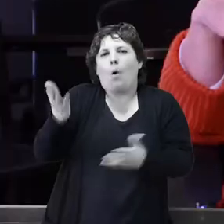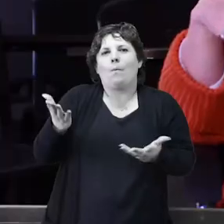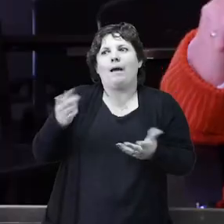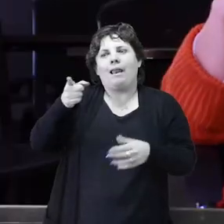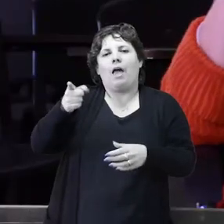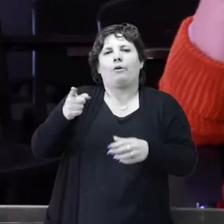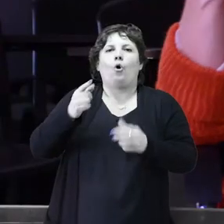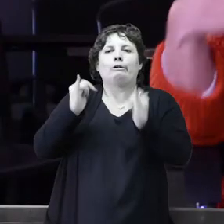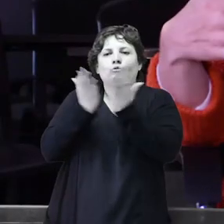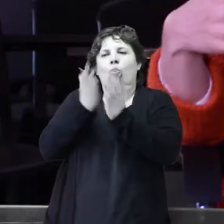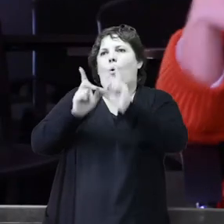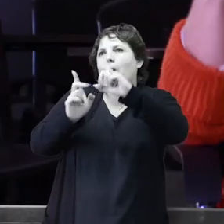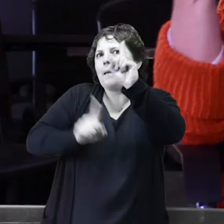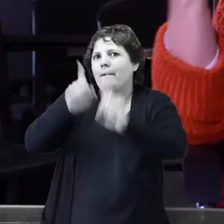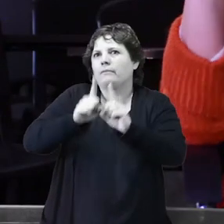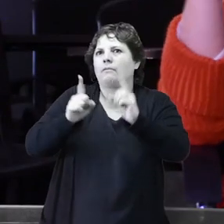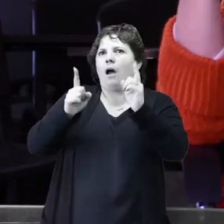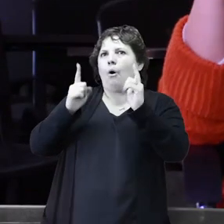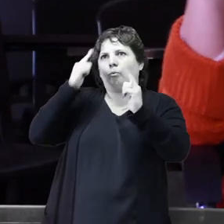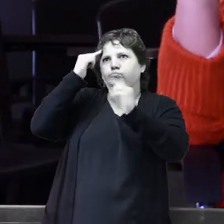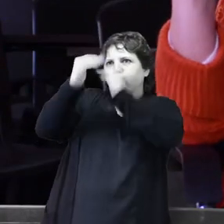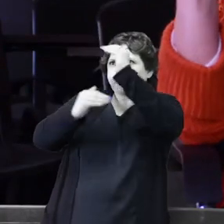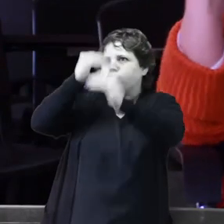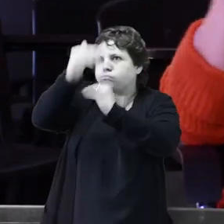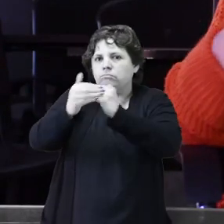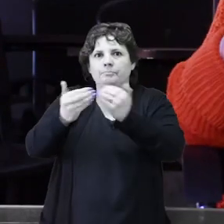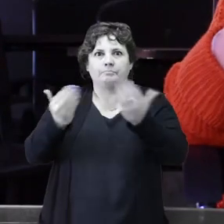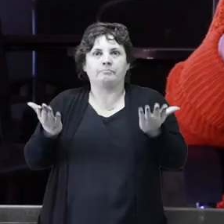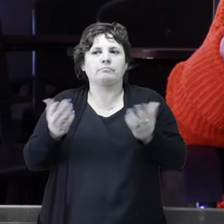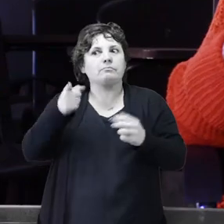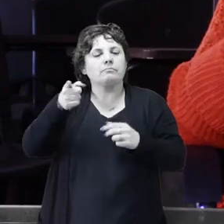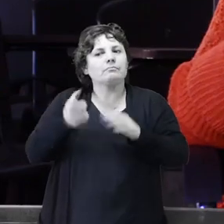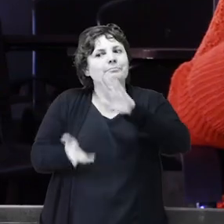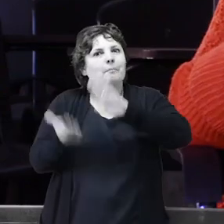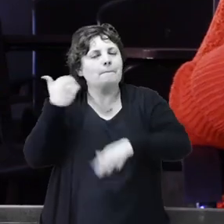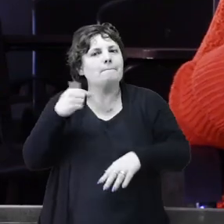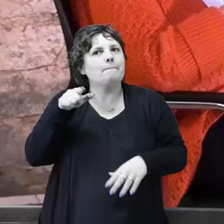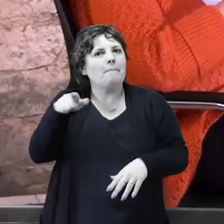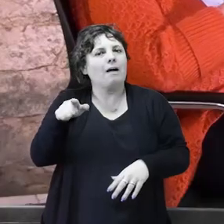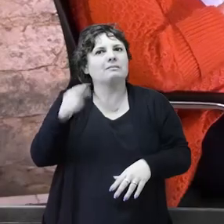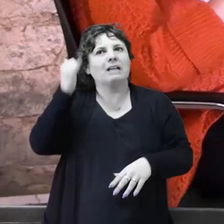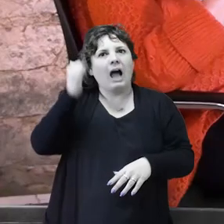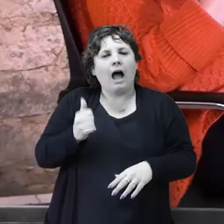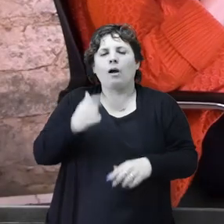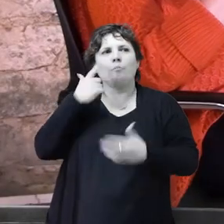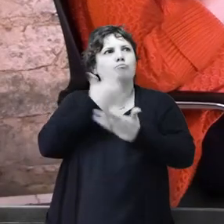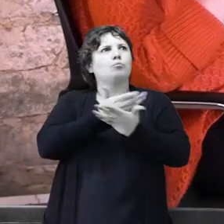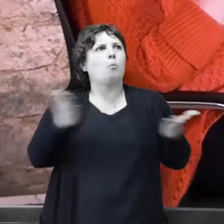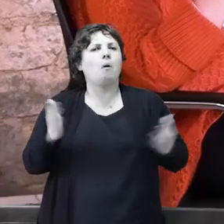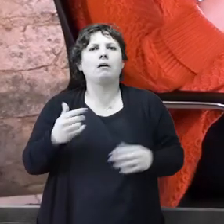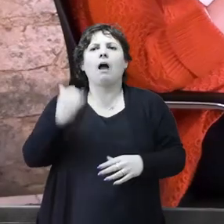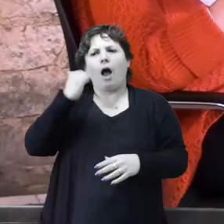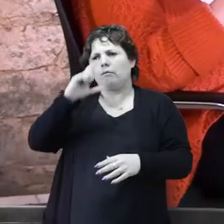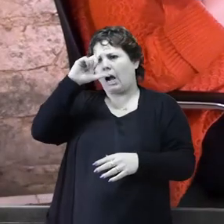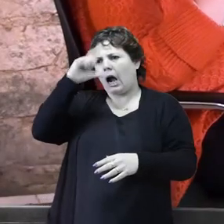las universitarias, los más educados, de alguna forma, esto de educados en el sentido de acceso a educación, quienes muestran como